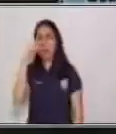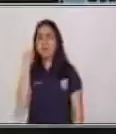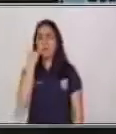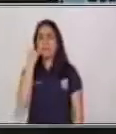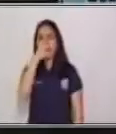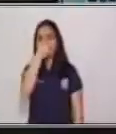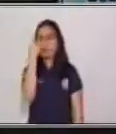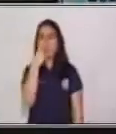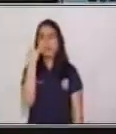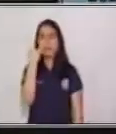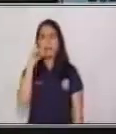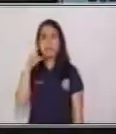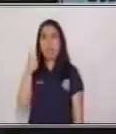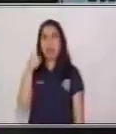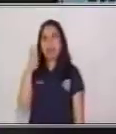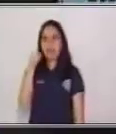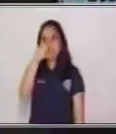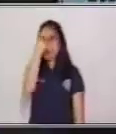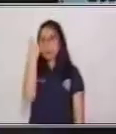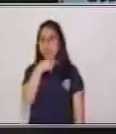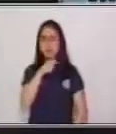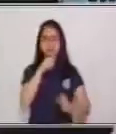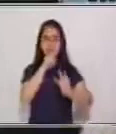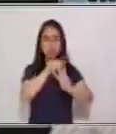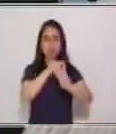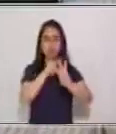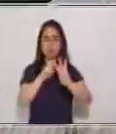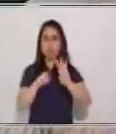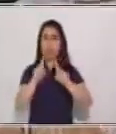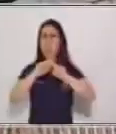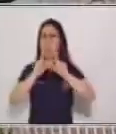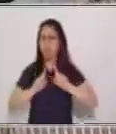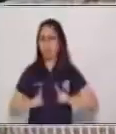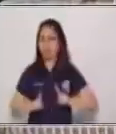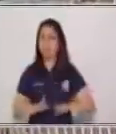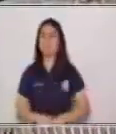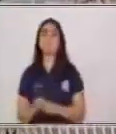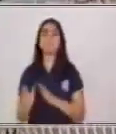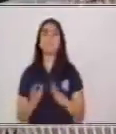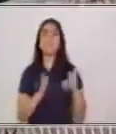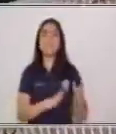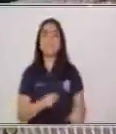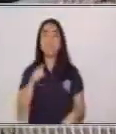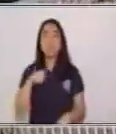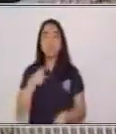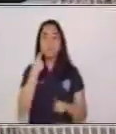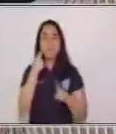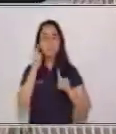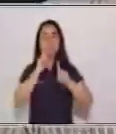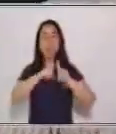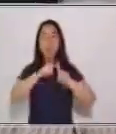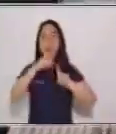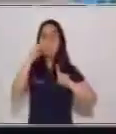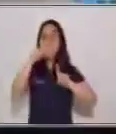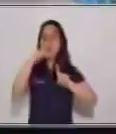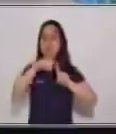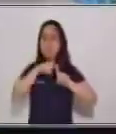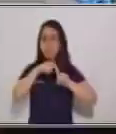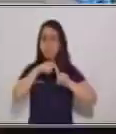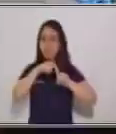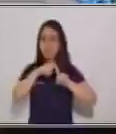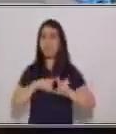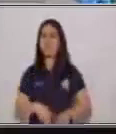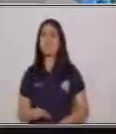los monosílabos son aquellos que solo poseen una sílaba. Mono, uno, sílaba, sílaba. Entonces, una